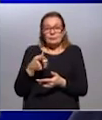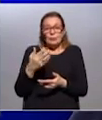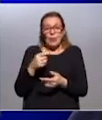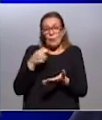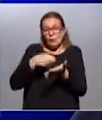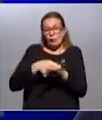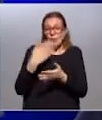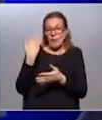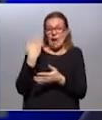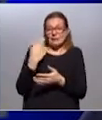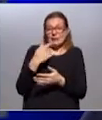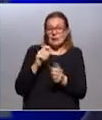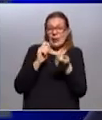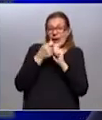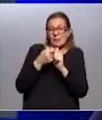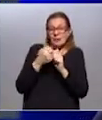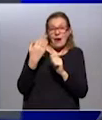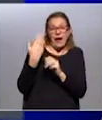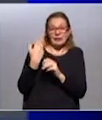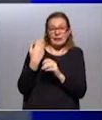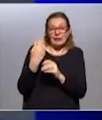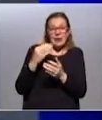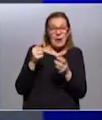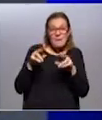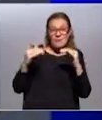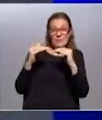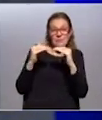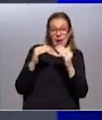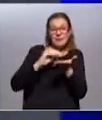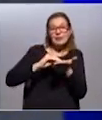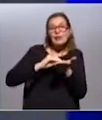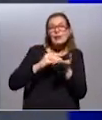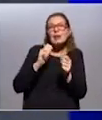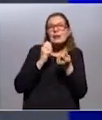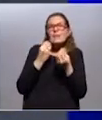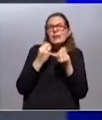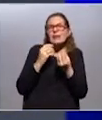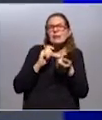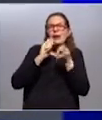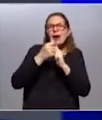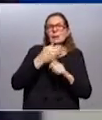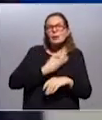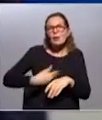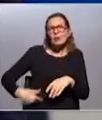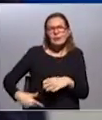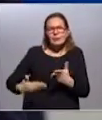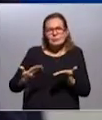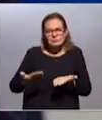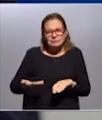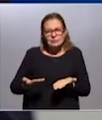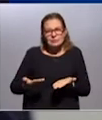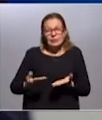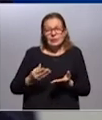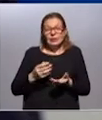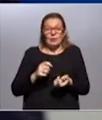antecedente un cambios a nivel de siendo la misma administración qué pasa si llega a cambiar de gobierno y bueno nos vamos a arreglar